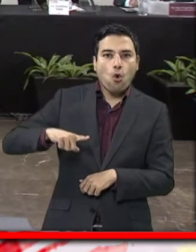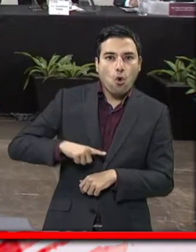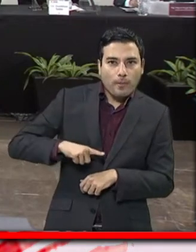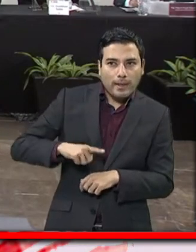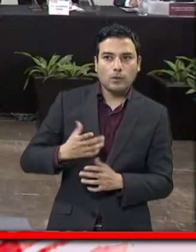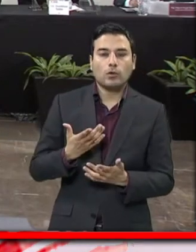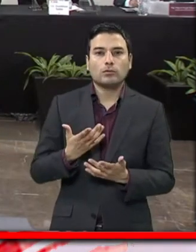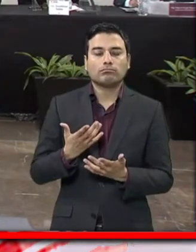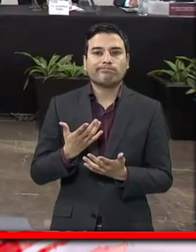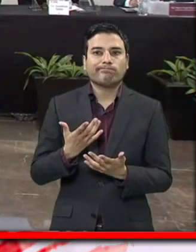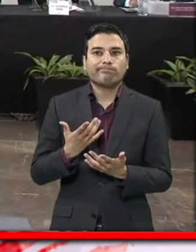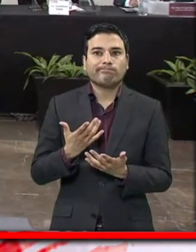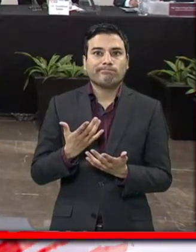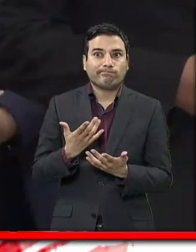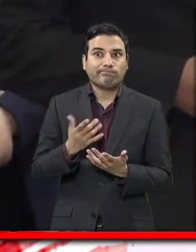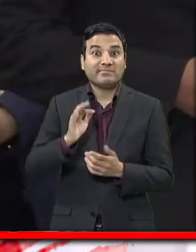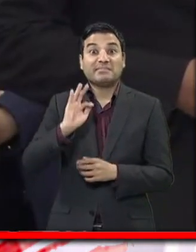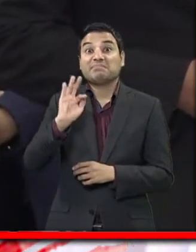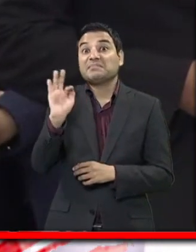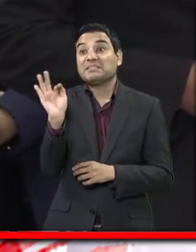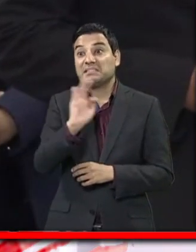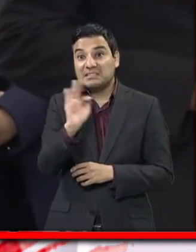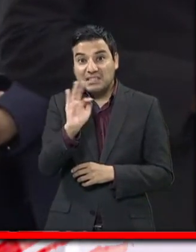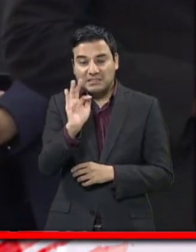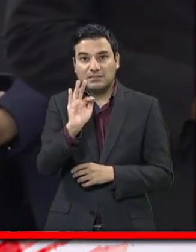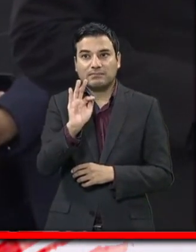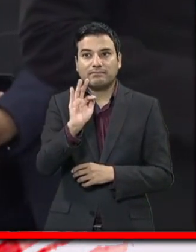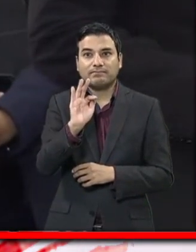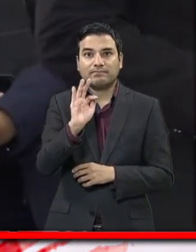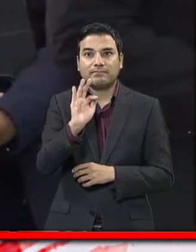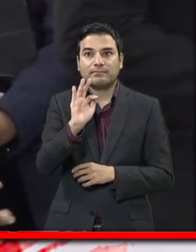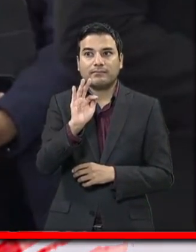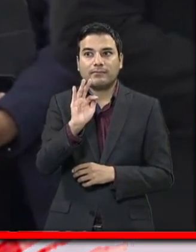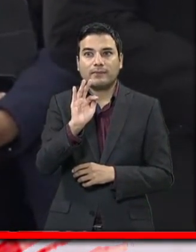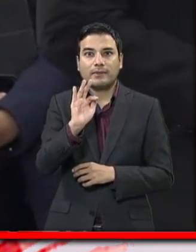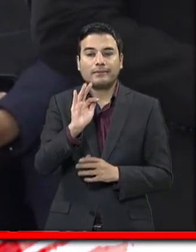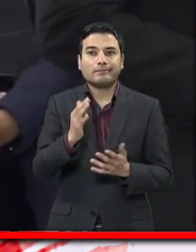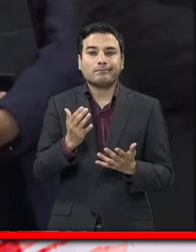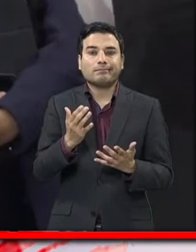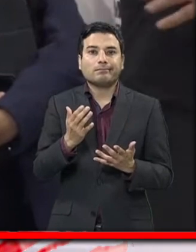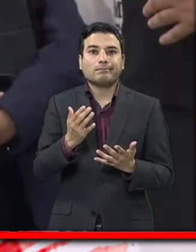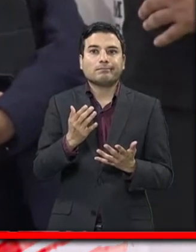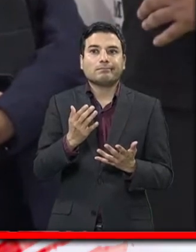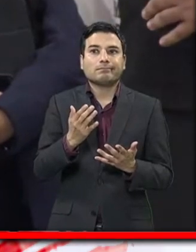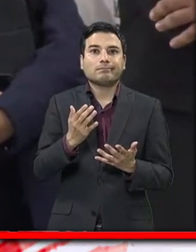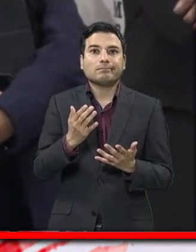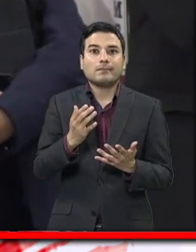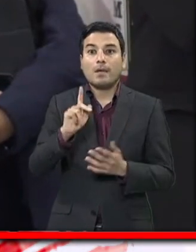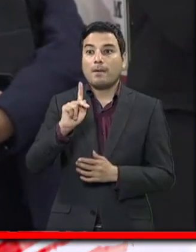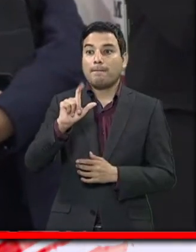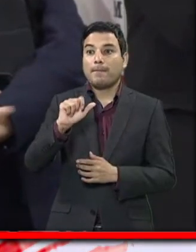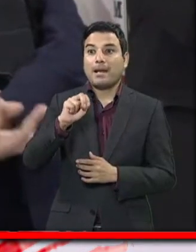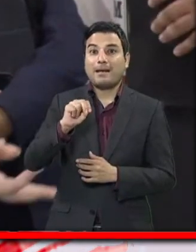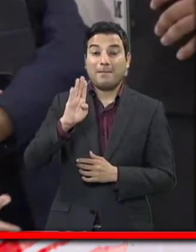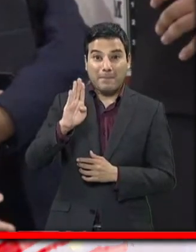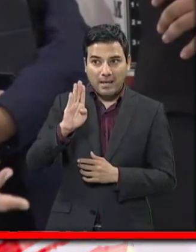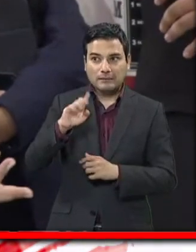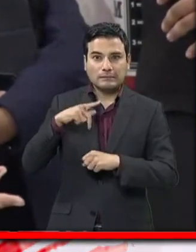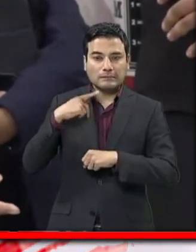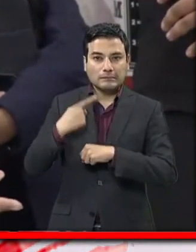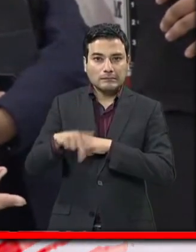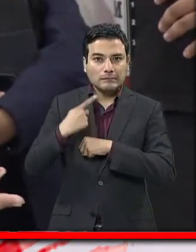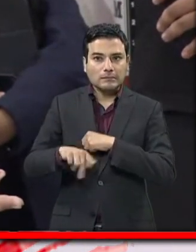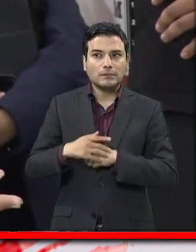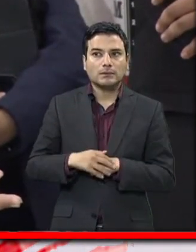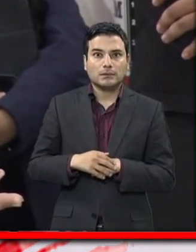actualmente enfrentando juicios en contra del Plan B por las afectaciones que podrían tener Qué mensaje